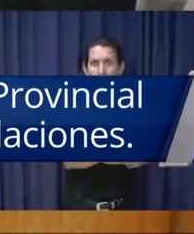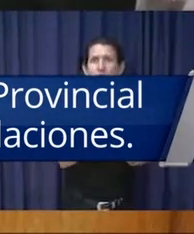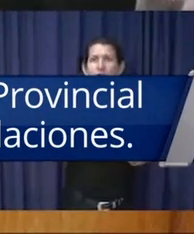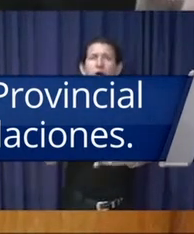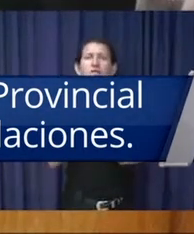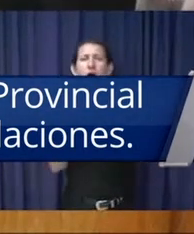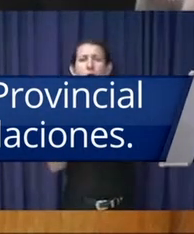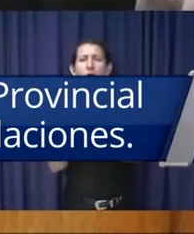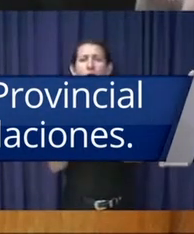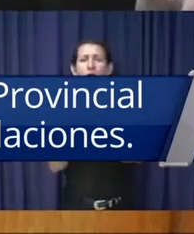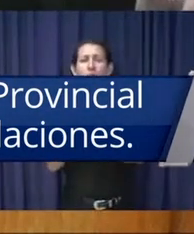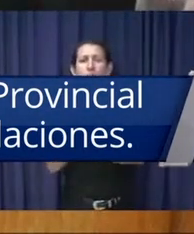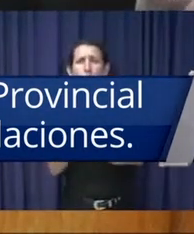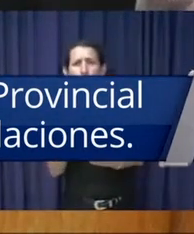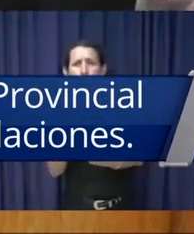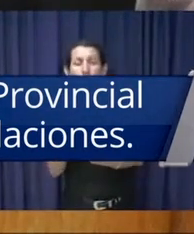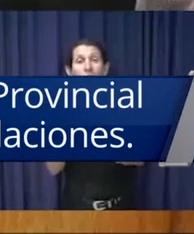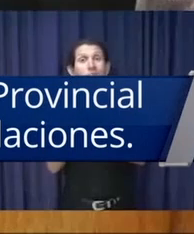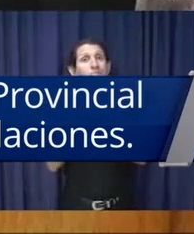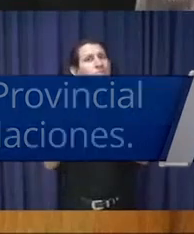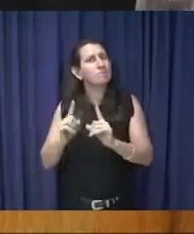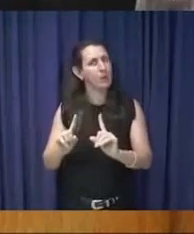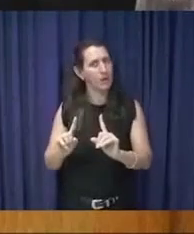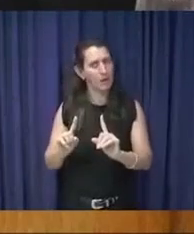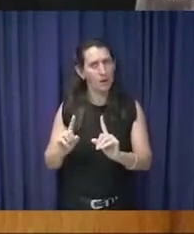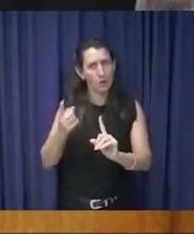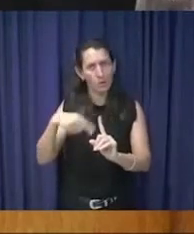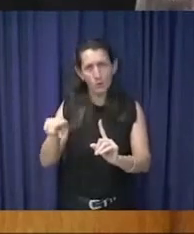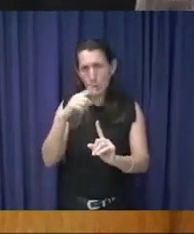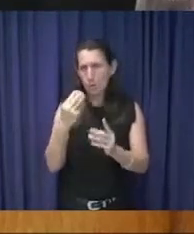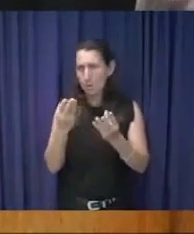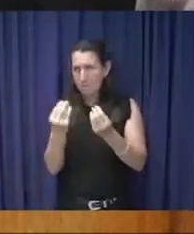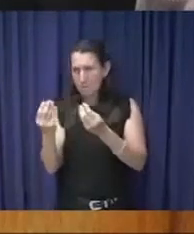cargos públicos. ¿Pero qué pasa? Pareciera que tenemos miedo.